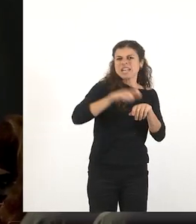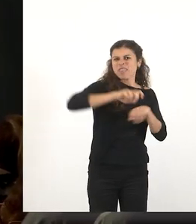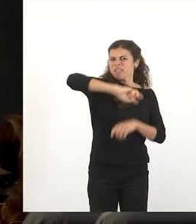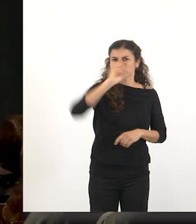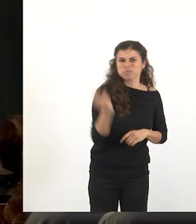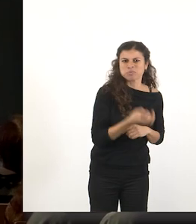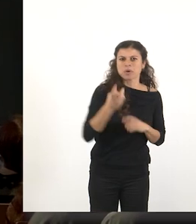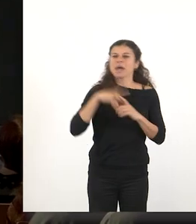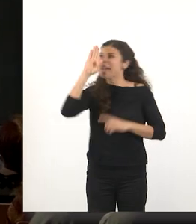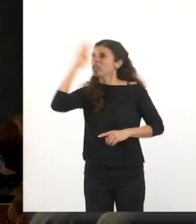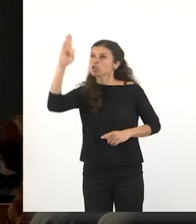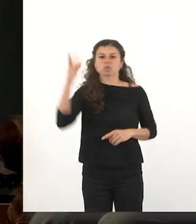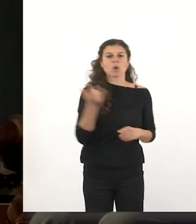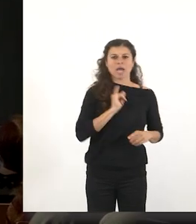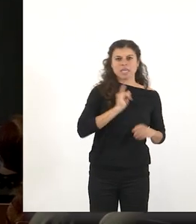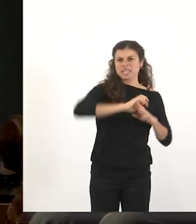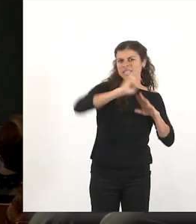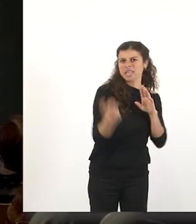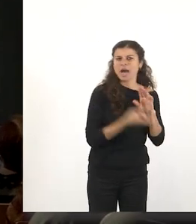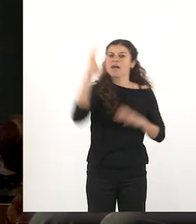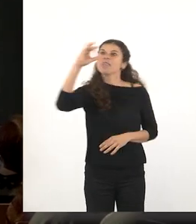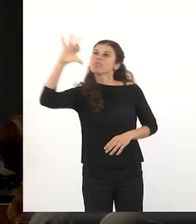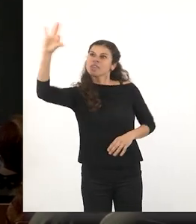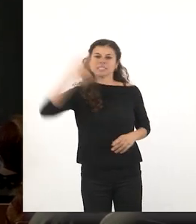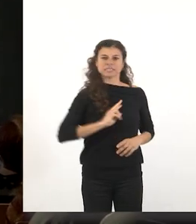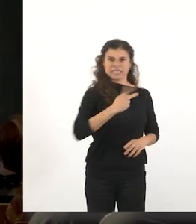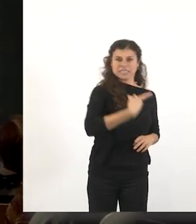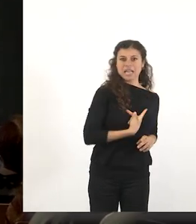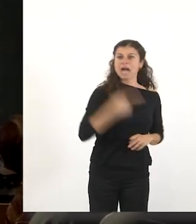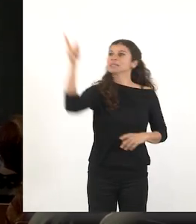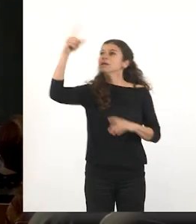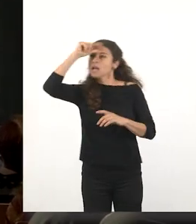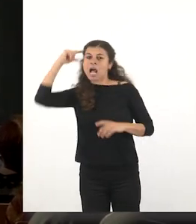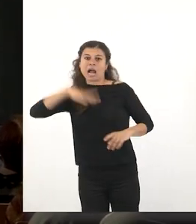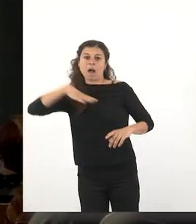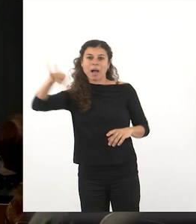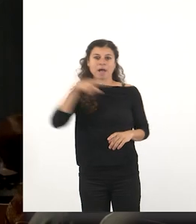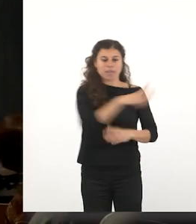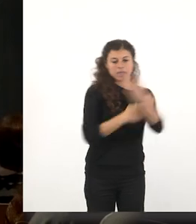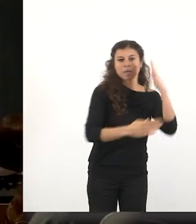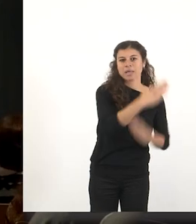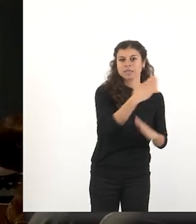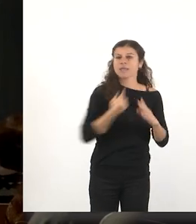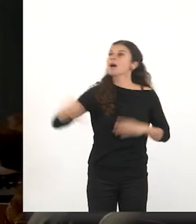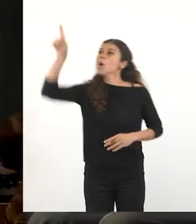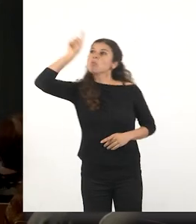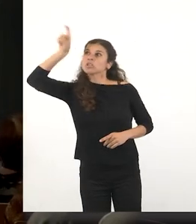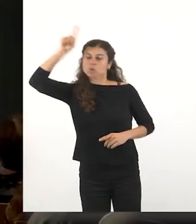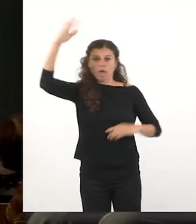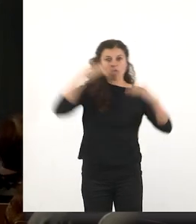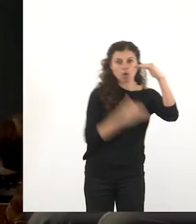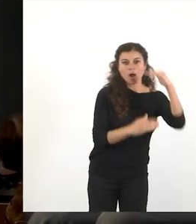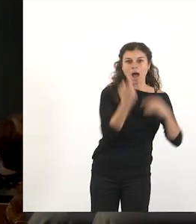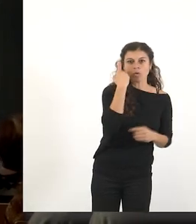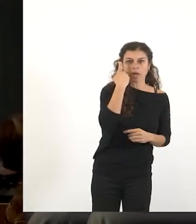identidad, orientación sexual. Cis, trans, capacitismo, diversidad, funcional o intelectual. El profesor AO, el alumnado. Aquí más de un profe lo